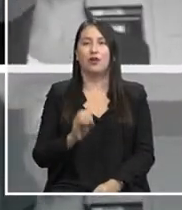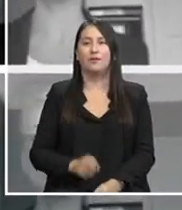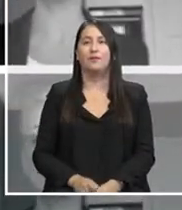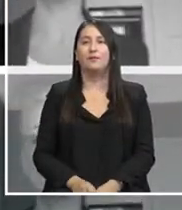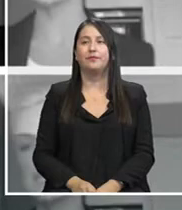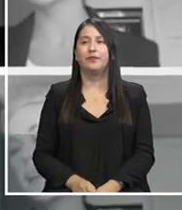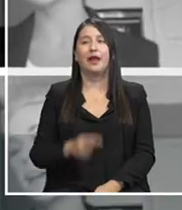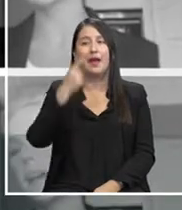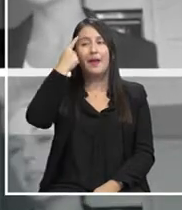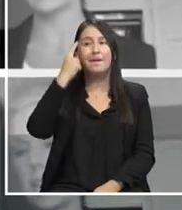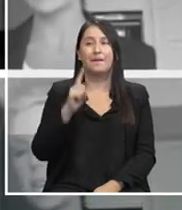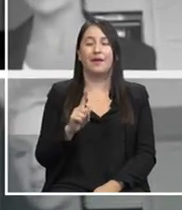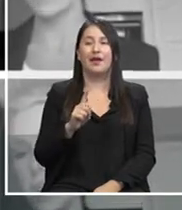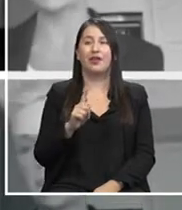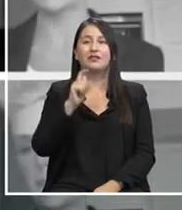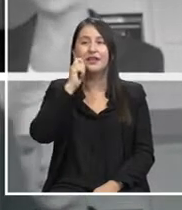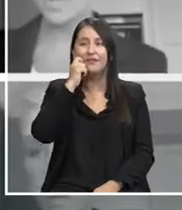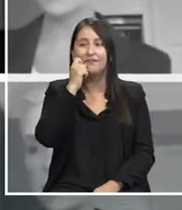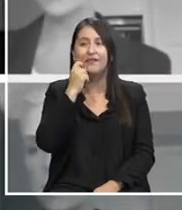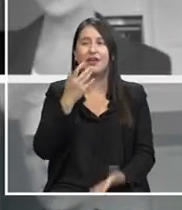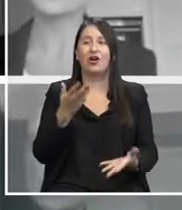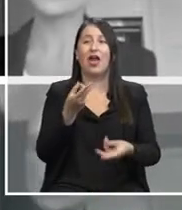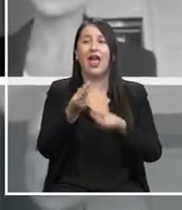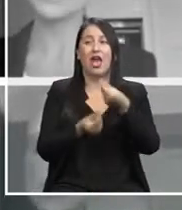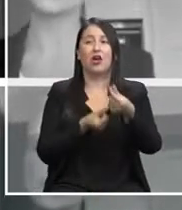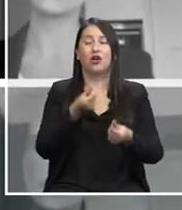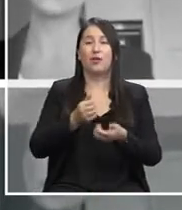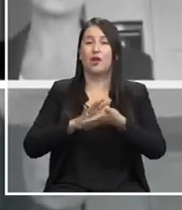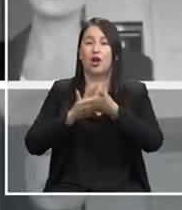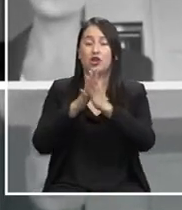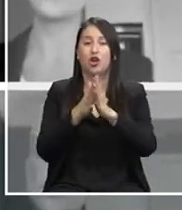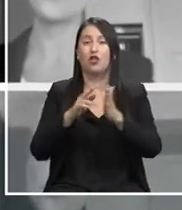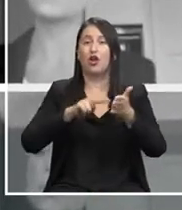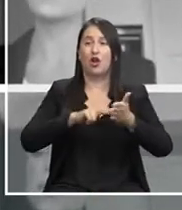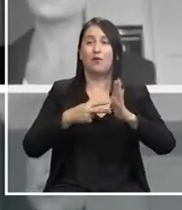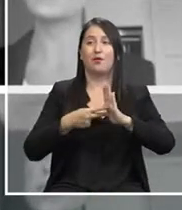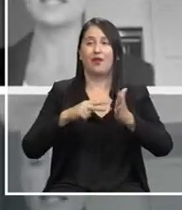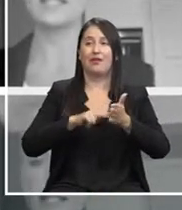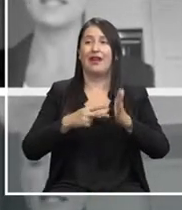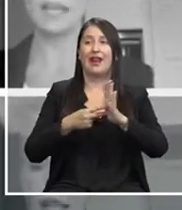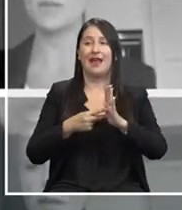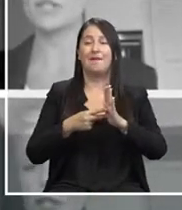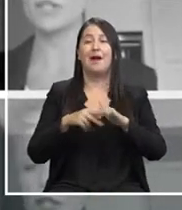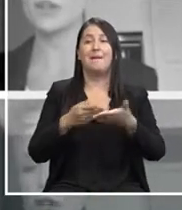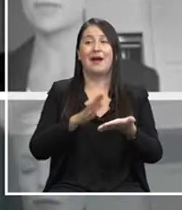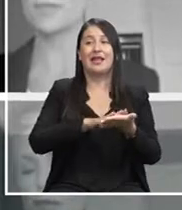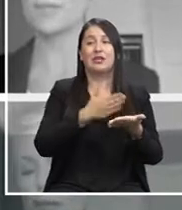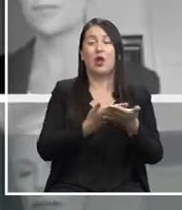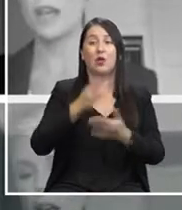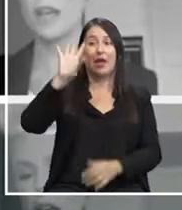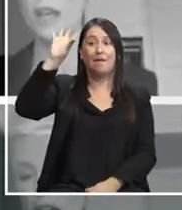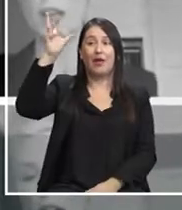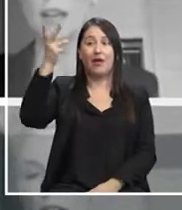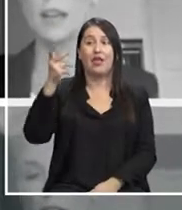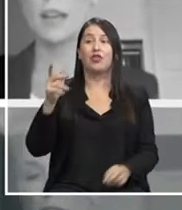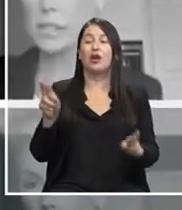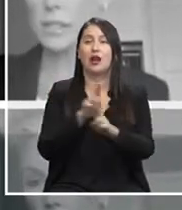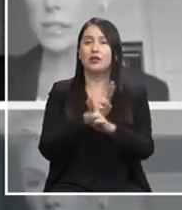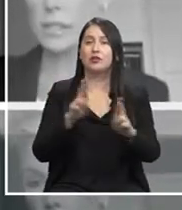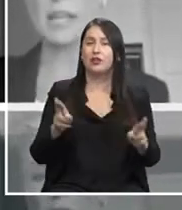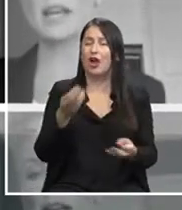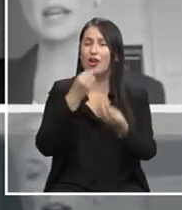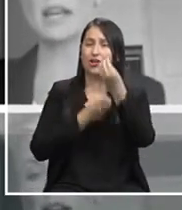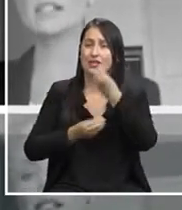conjunto, ¿qué significan en términos económicos todos estos problemas o riesgos para la salud y el medio ambiente relacionados con los